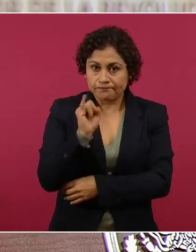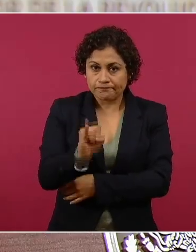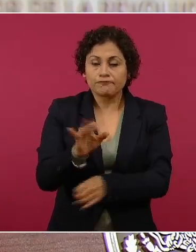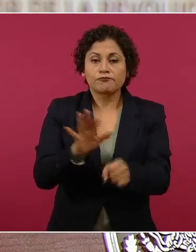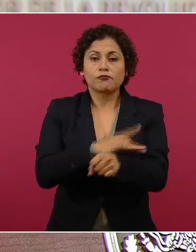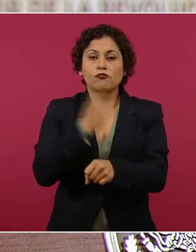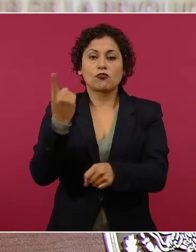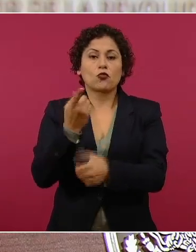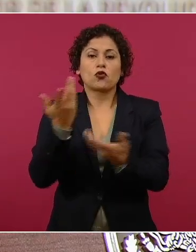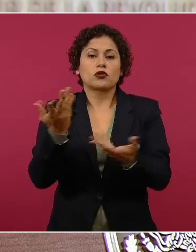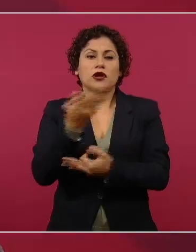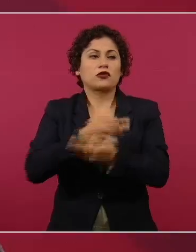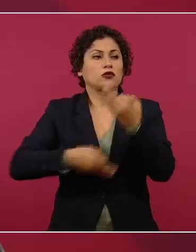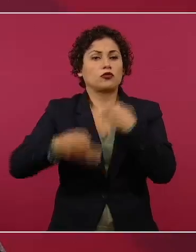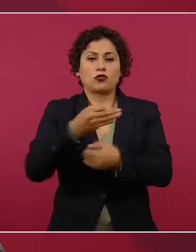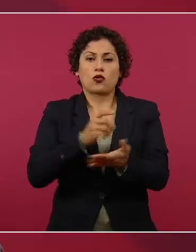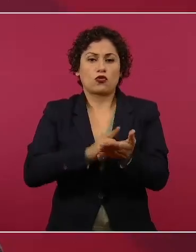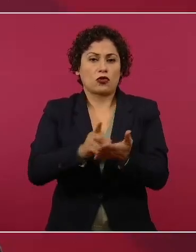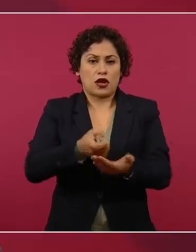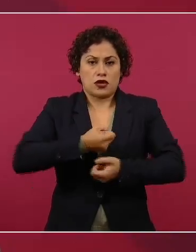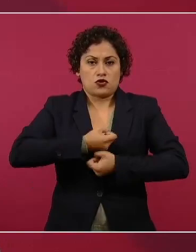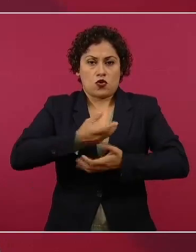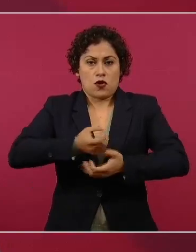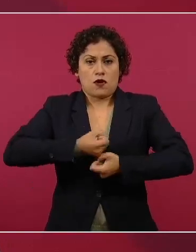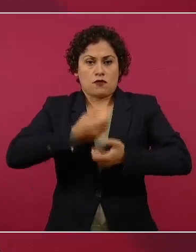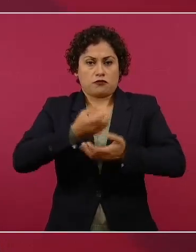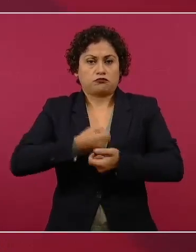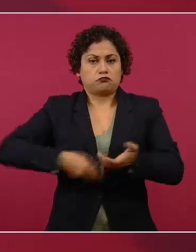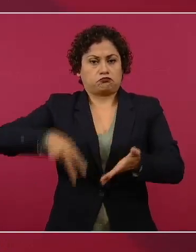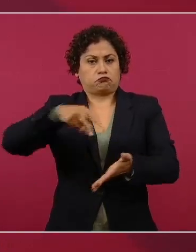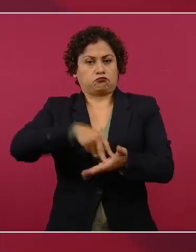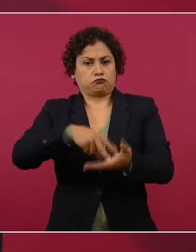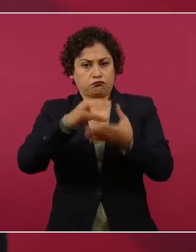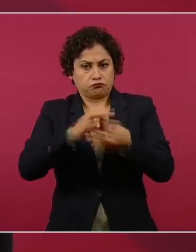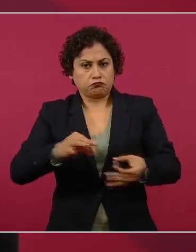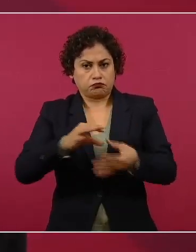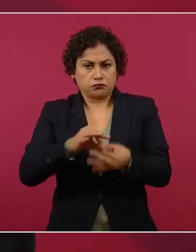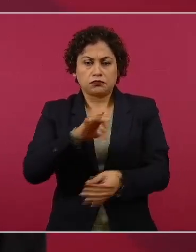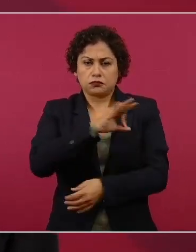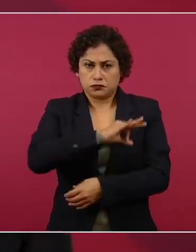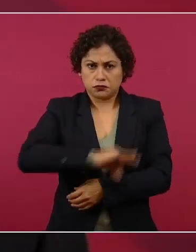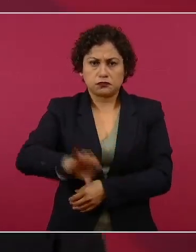todos tienen derecho a expresarse, a manifestarse,